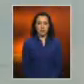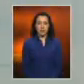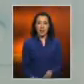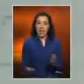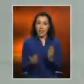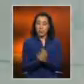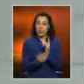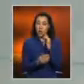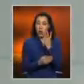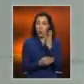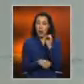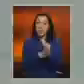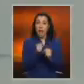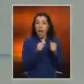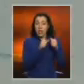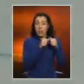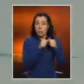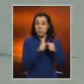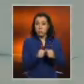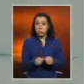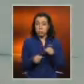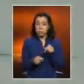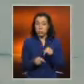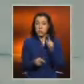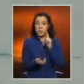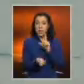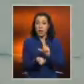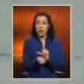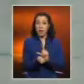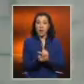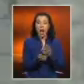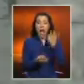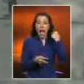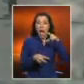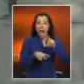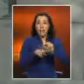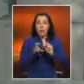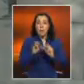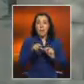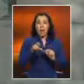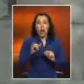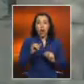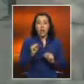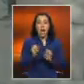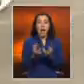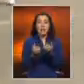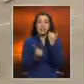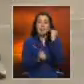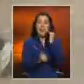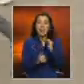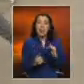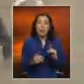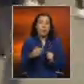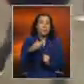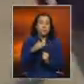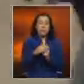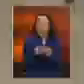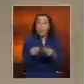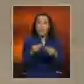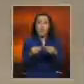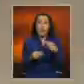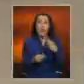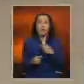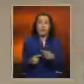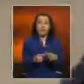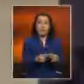La escuela tiene 40 años de existencia. Está ubicada en el casco antiguo de La Pincoya y acoge a niños de extrema vulnerabilidad